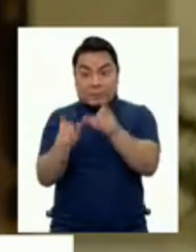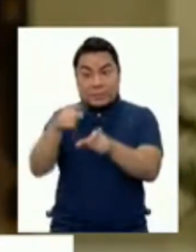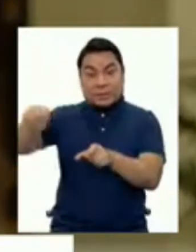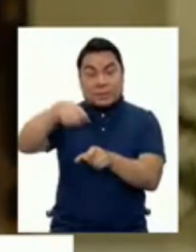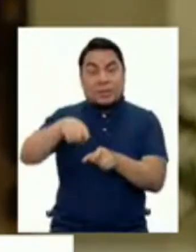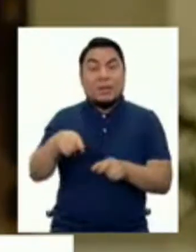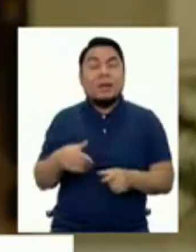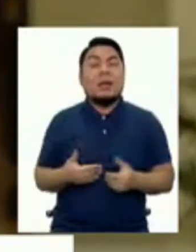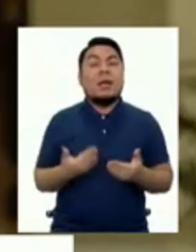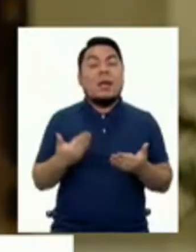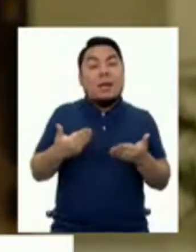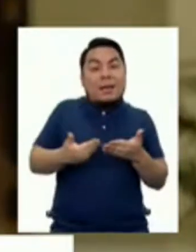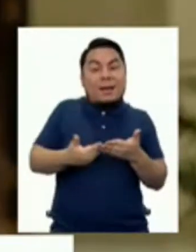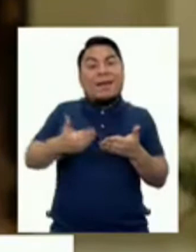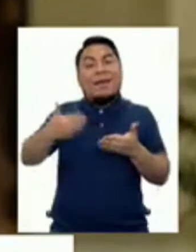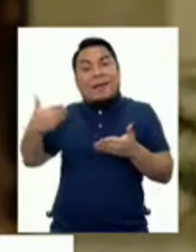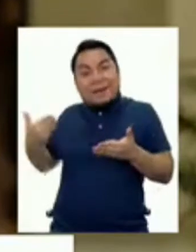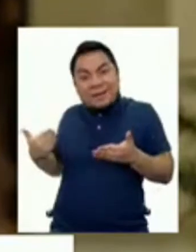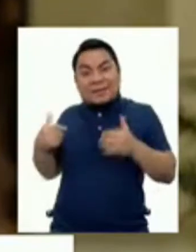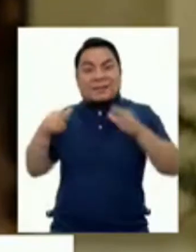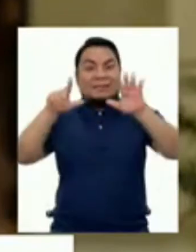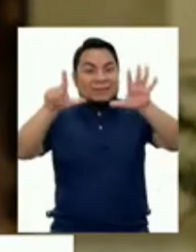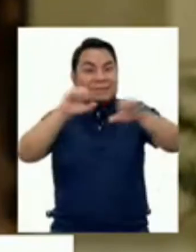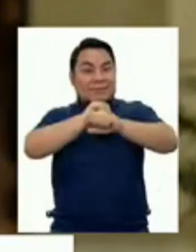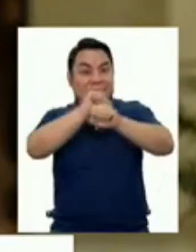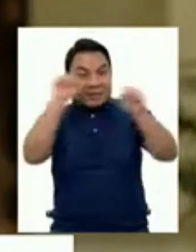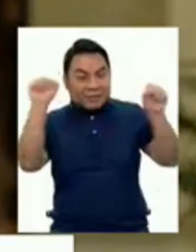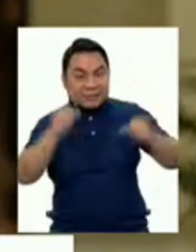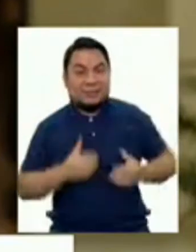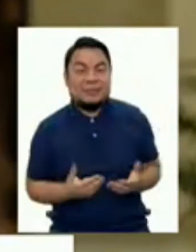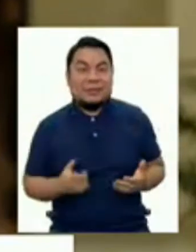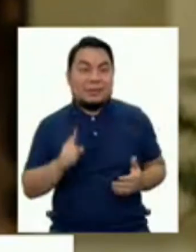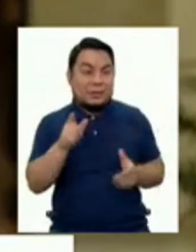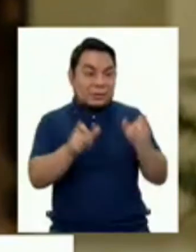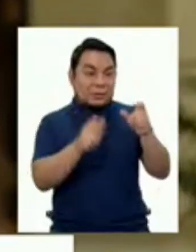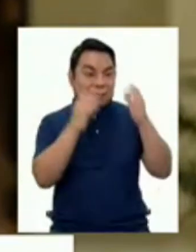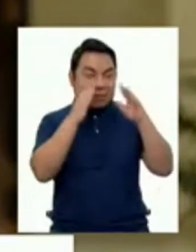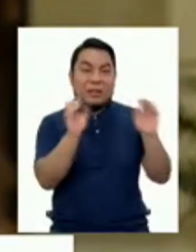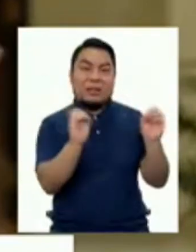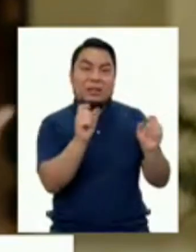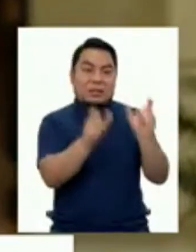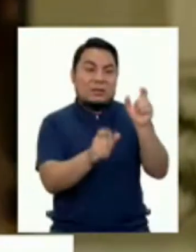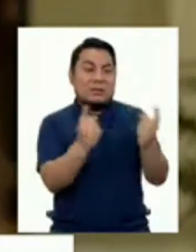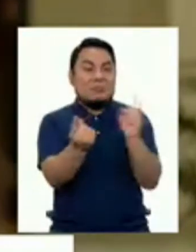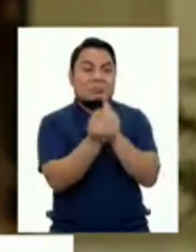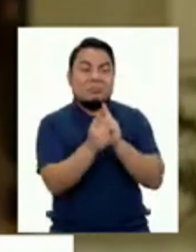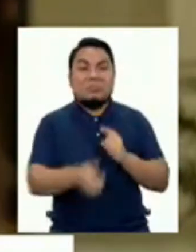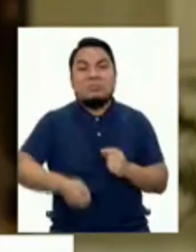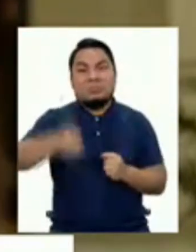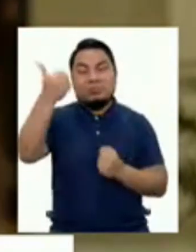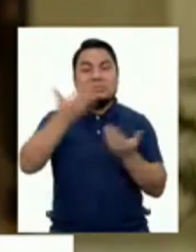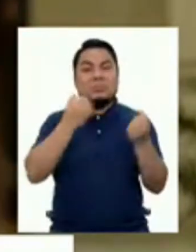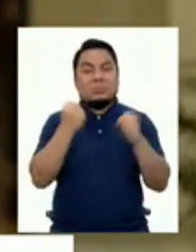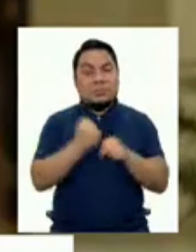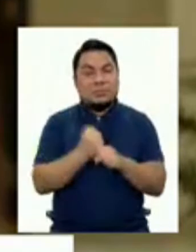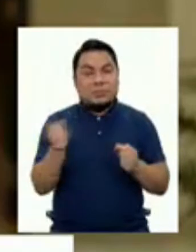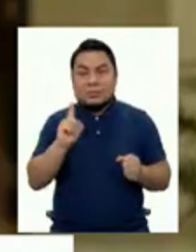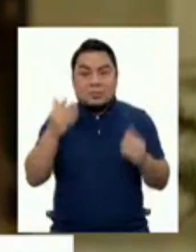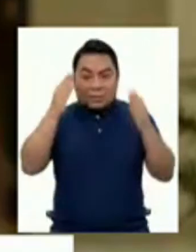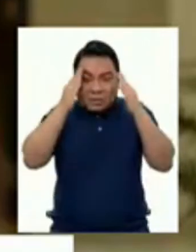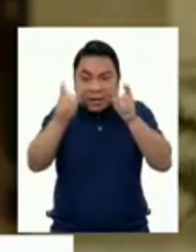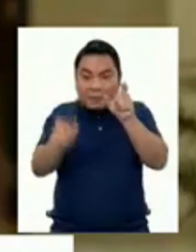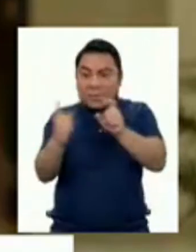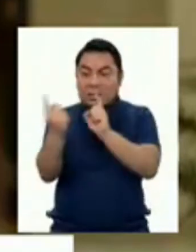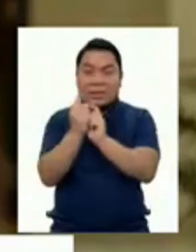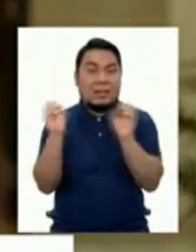o antes de las 7 de la mañana, los que no atienden al público, los funcionarios y los servidores públicos que no atienden